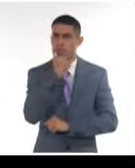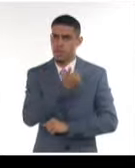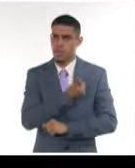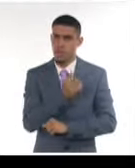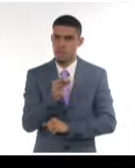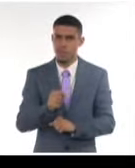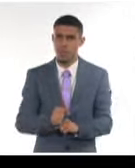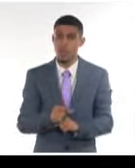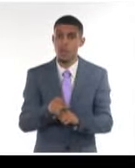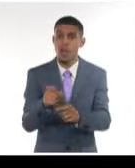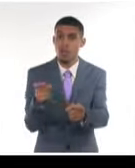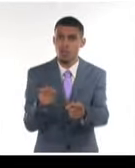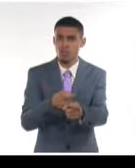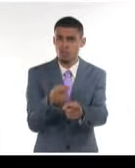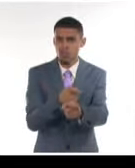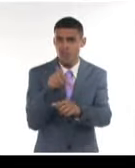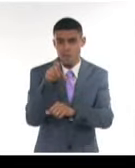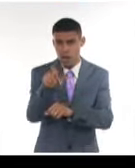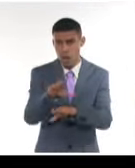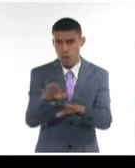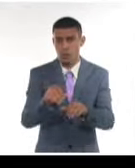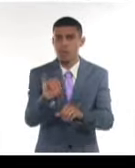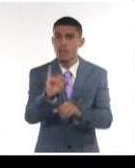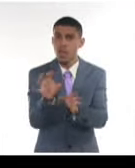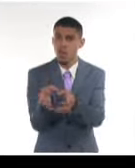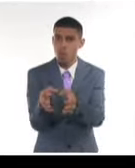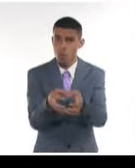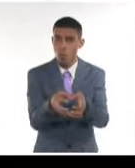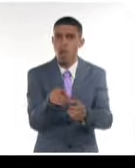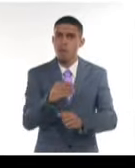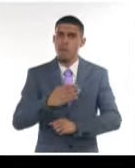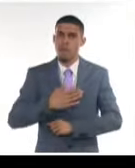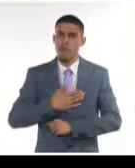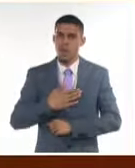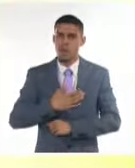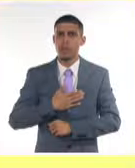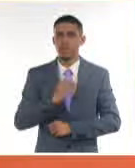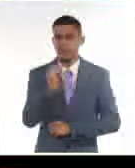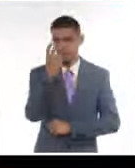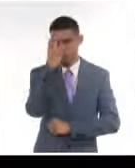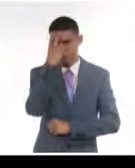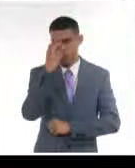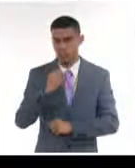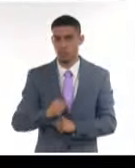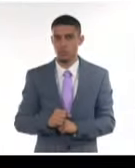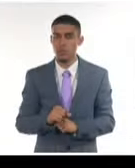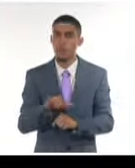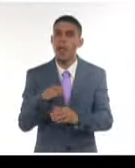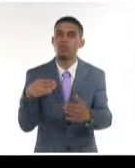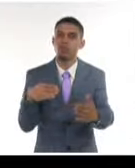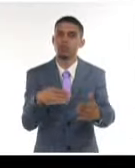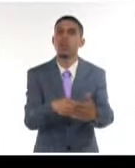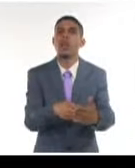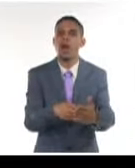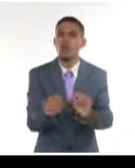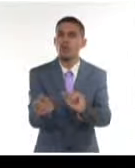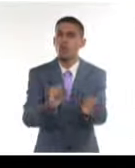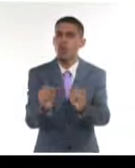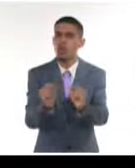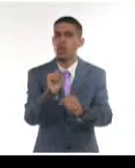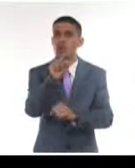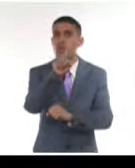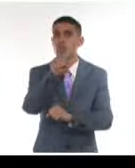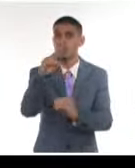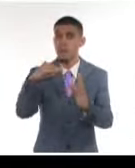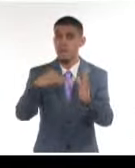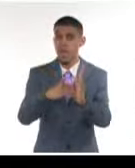combate, al final de la guerra, las seis columnas pertenecientes al segundo frente llegaron a dominar 12.000